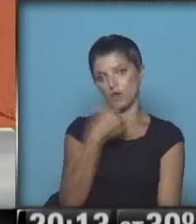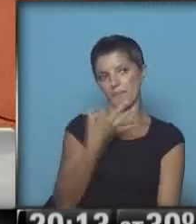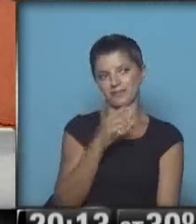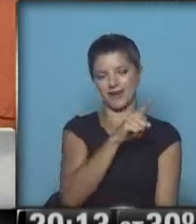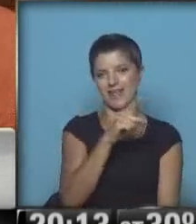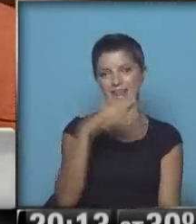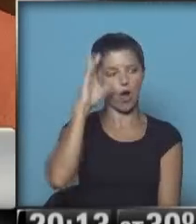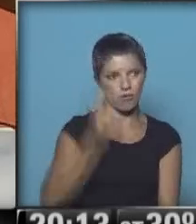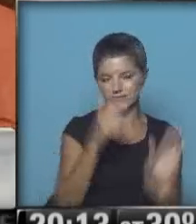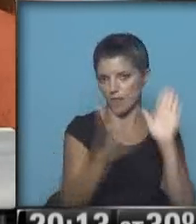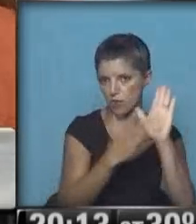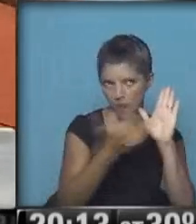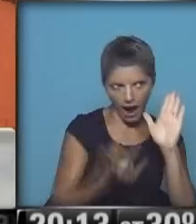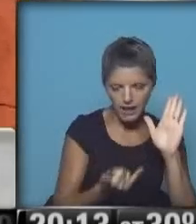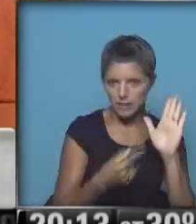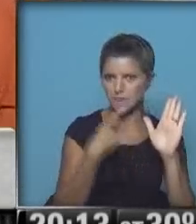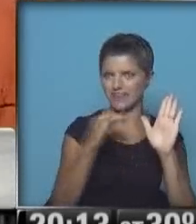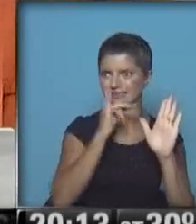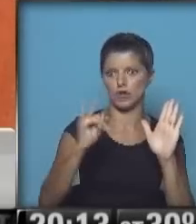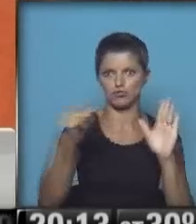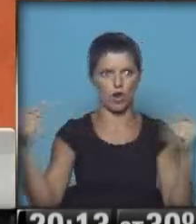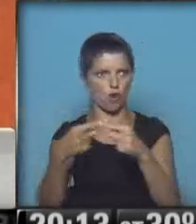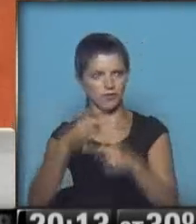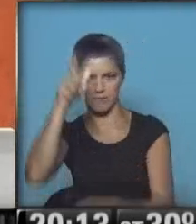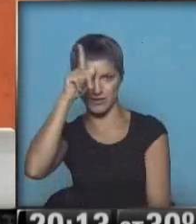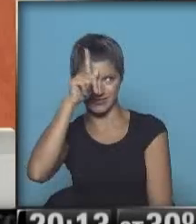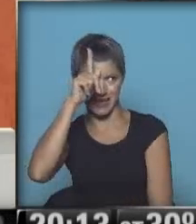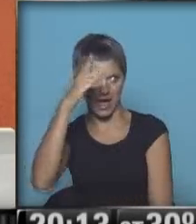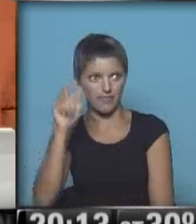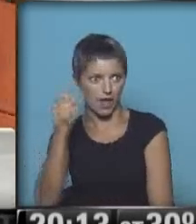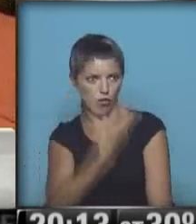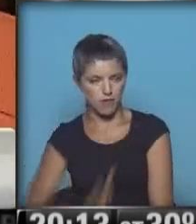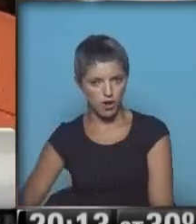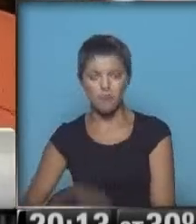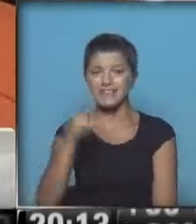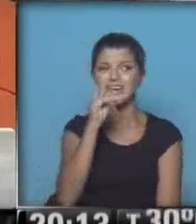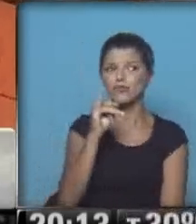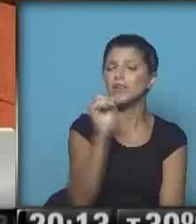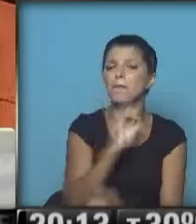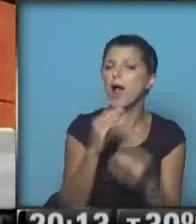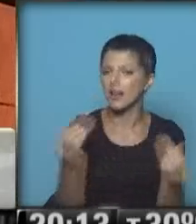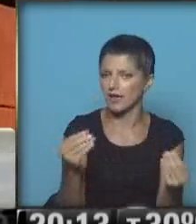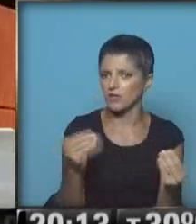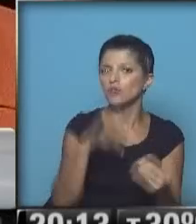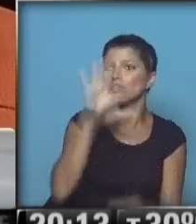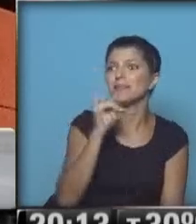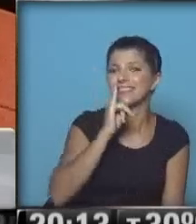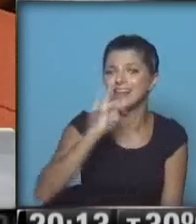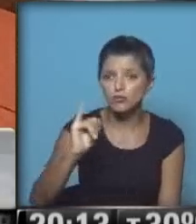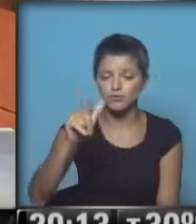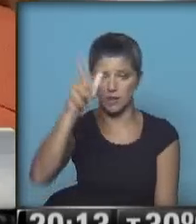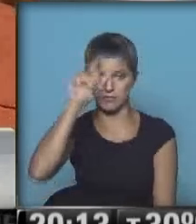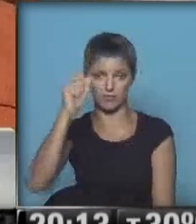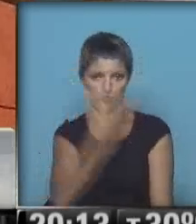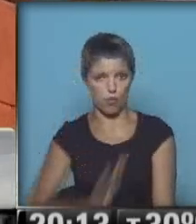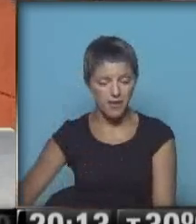tiene suficientes elementos de prueba para haber hecho semejante denuncia, porque esa denuncia, lo grave no es solamente que se haya denunciado a la Policía